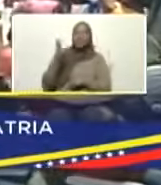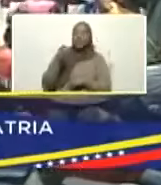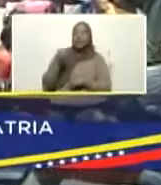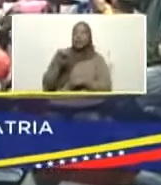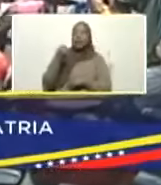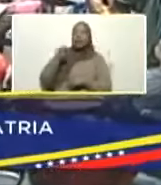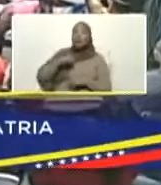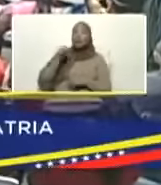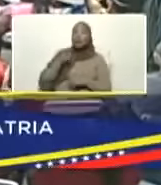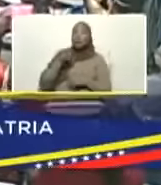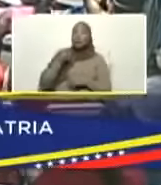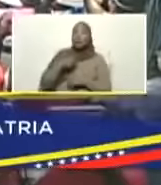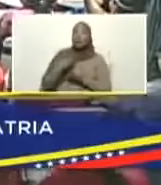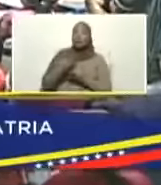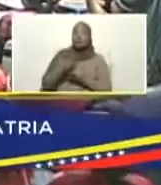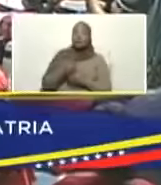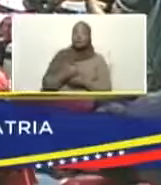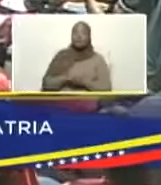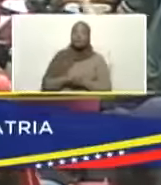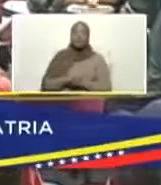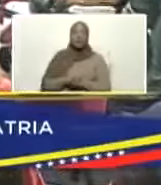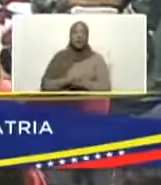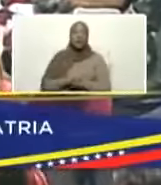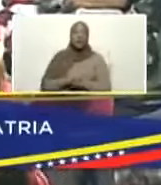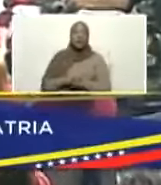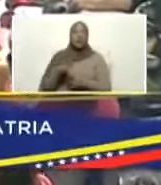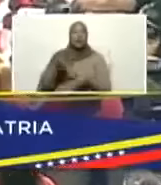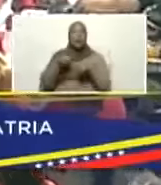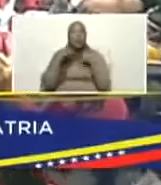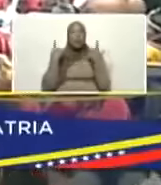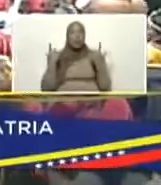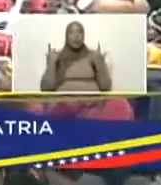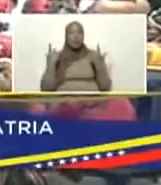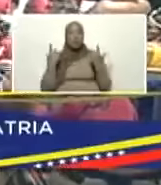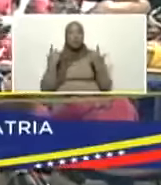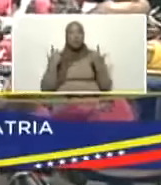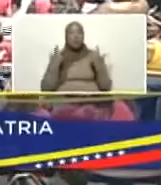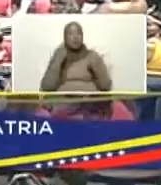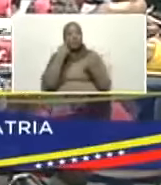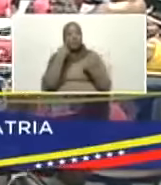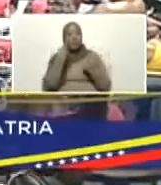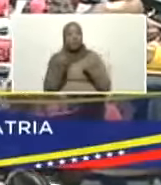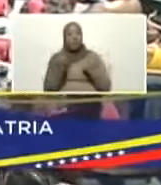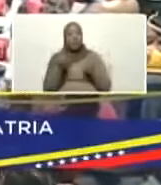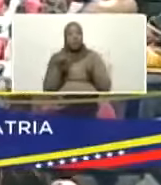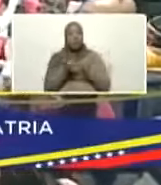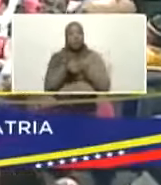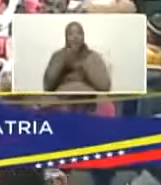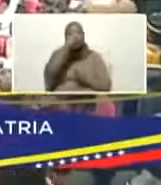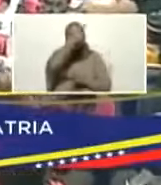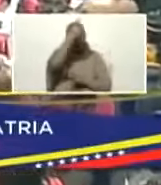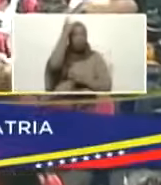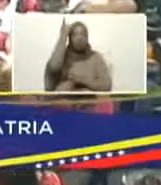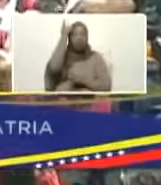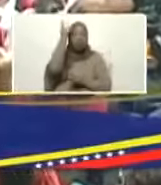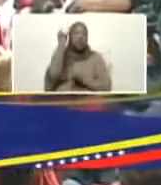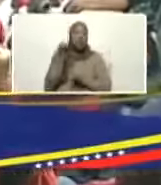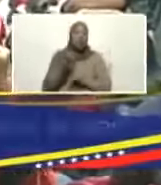ay, ay, ay. Los de La Guaira. Mira por ahí, mira, igual que Diosdado.